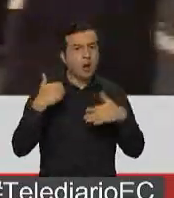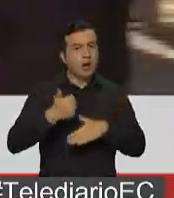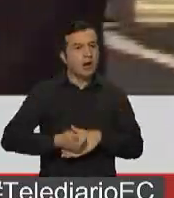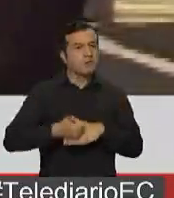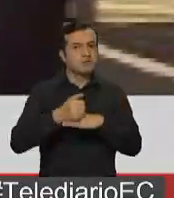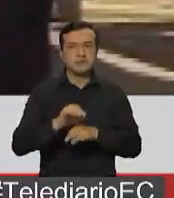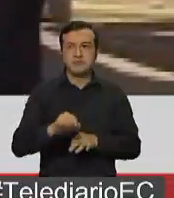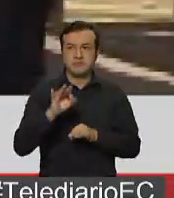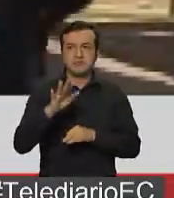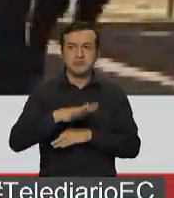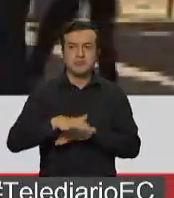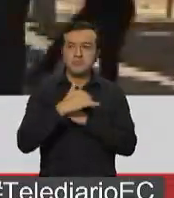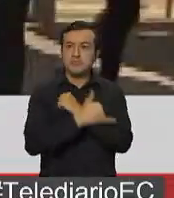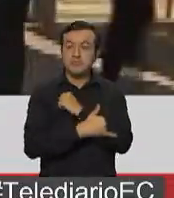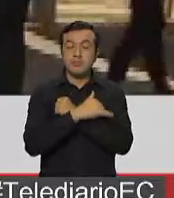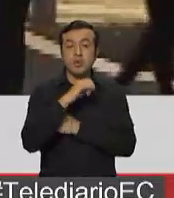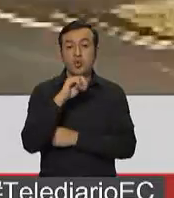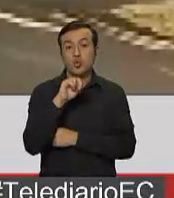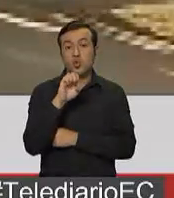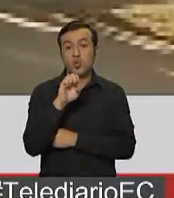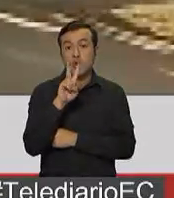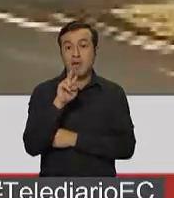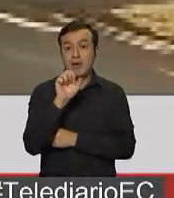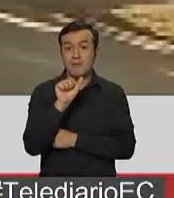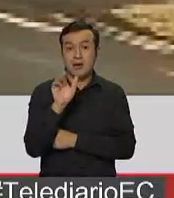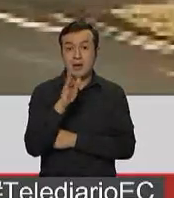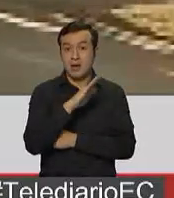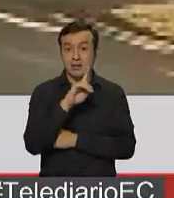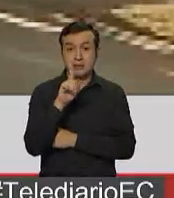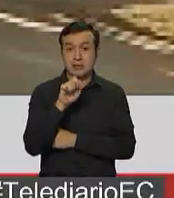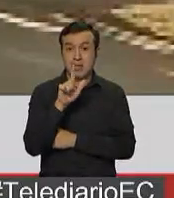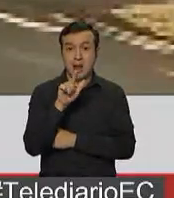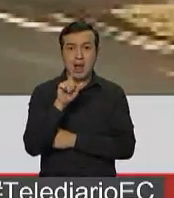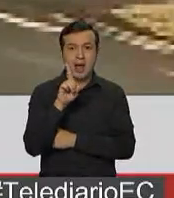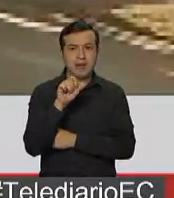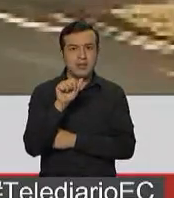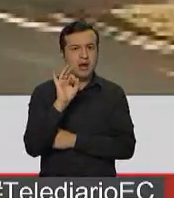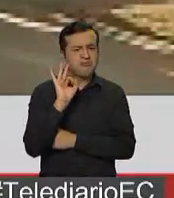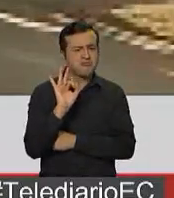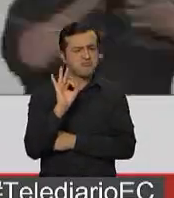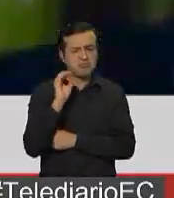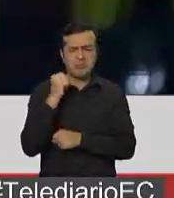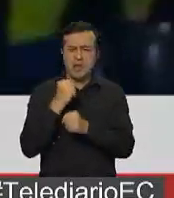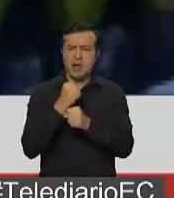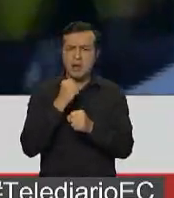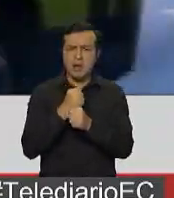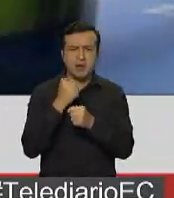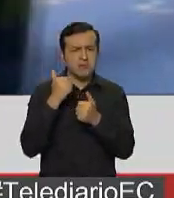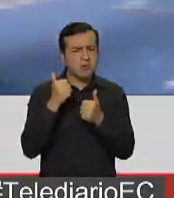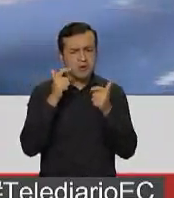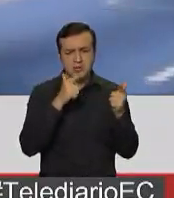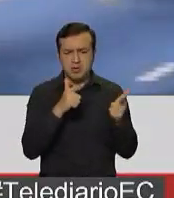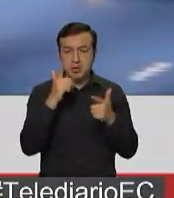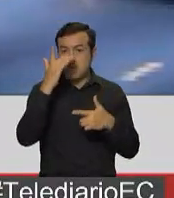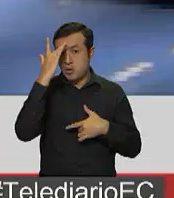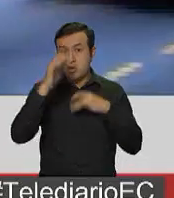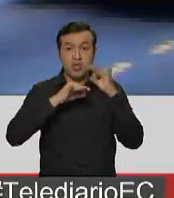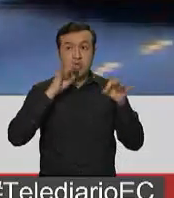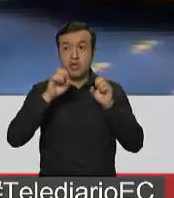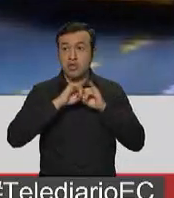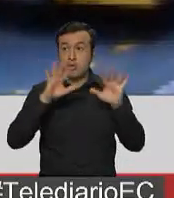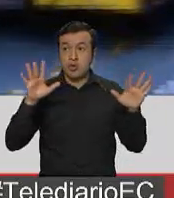autoridades neozelandesas que aplicaron estrictas medidas para evitar la propagación del coronavirus. No